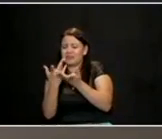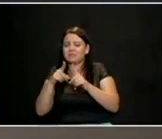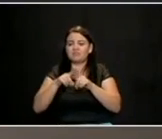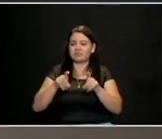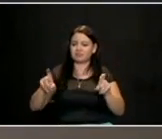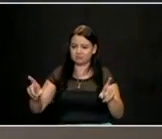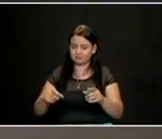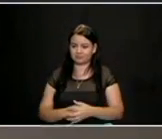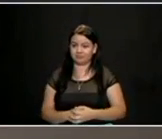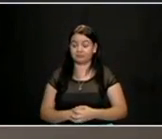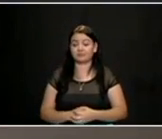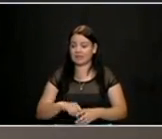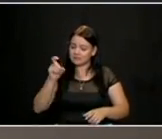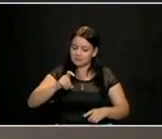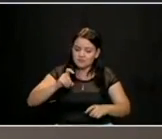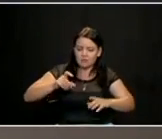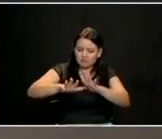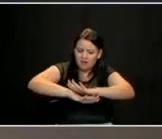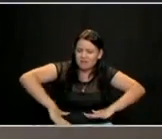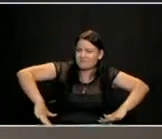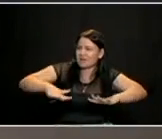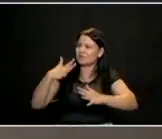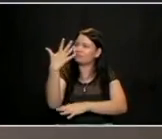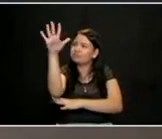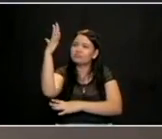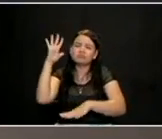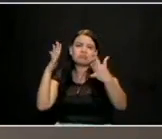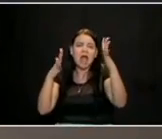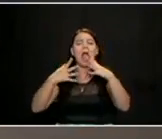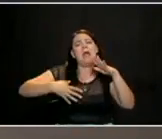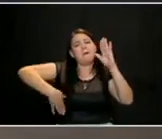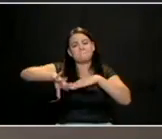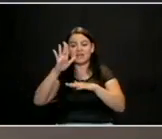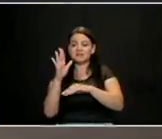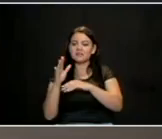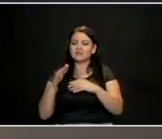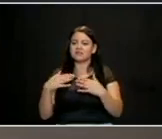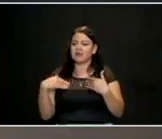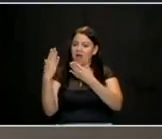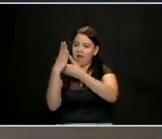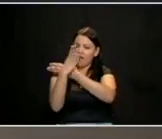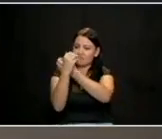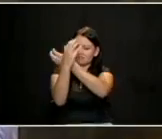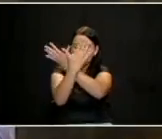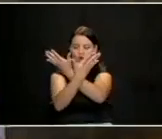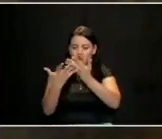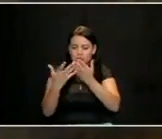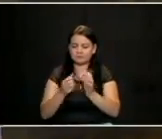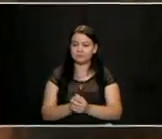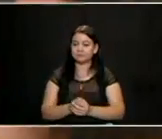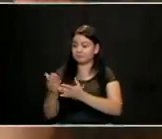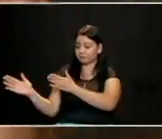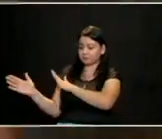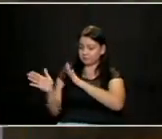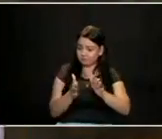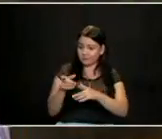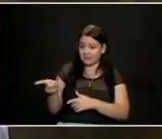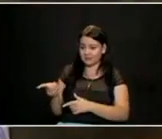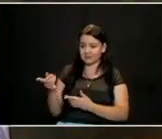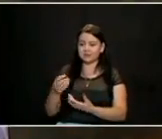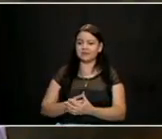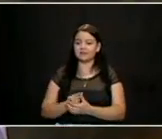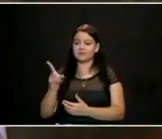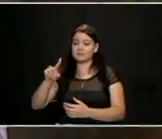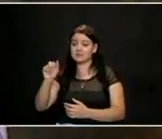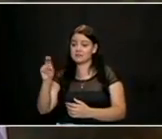verde, tendremos más aves en Medellín. Muchísimas gracias, candidato. El turno para Santiago Gómez. Es un tema que me gusta mucho y lo he